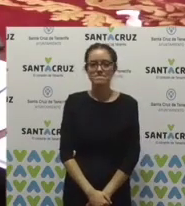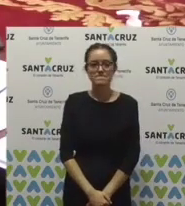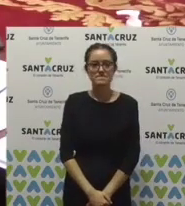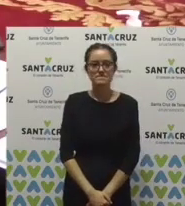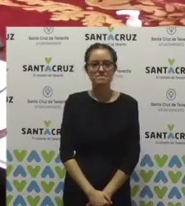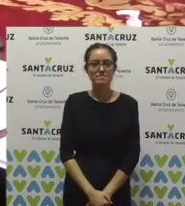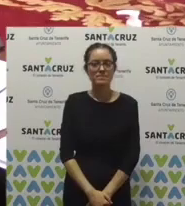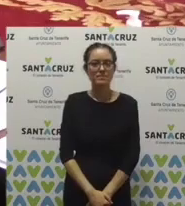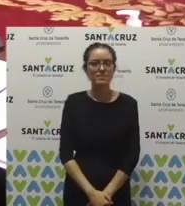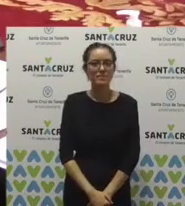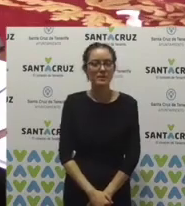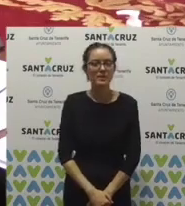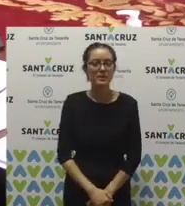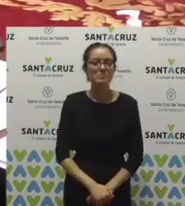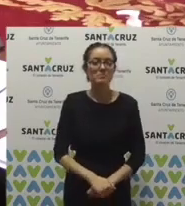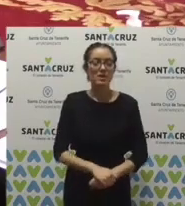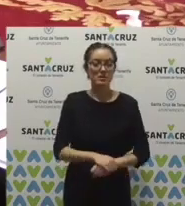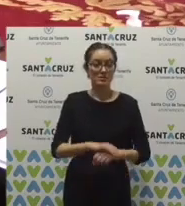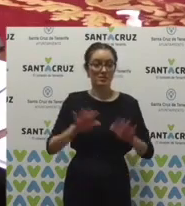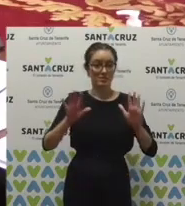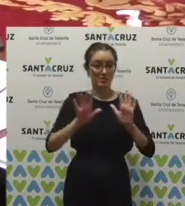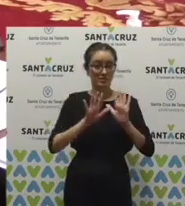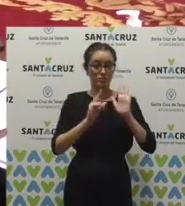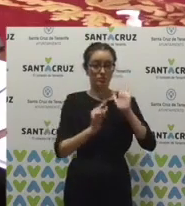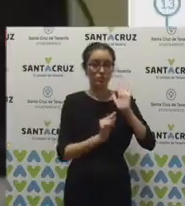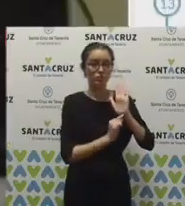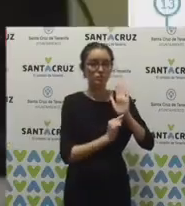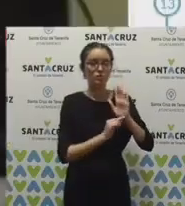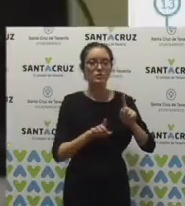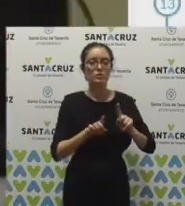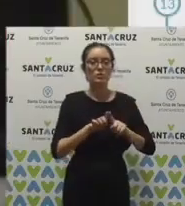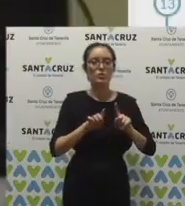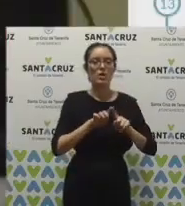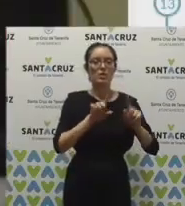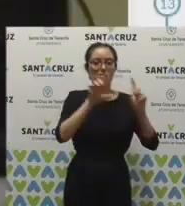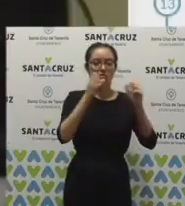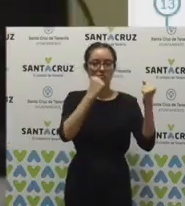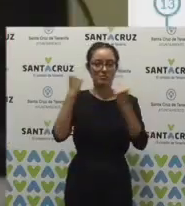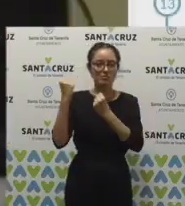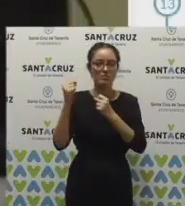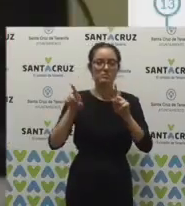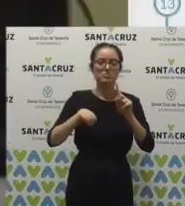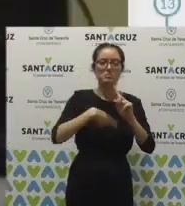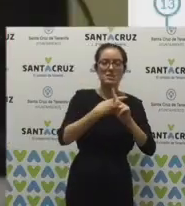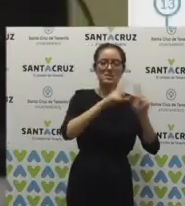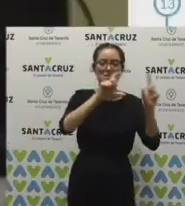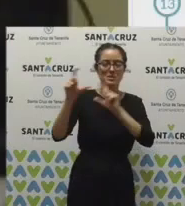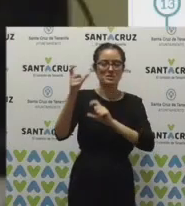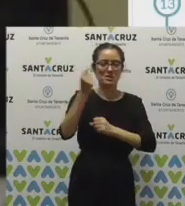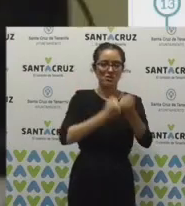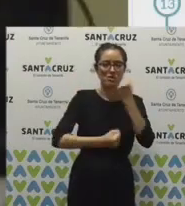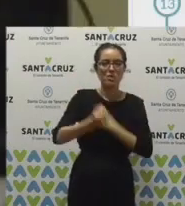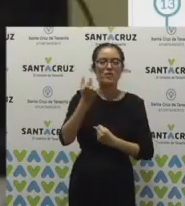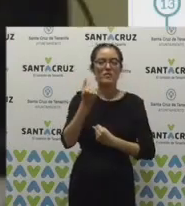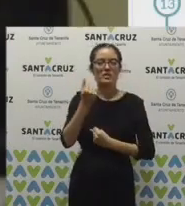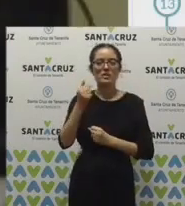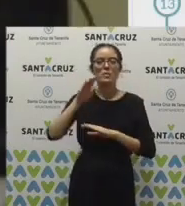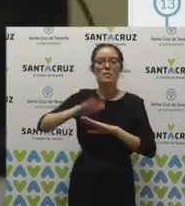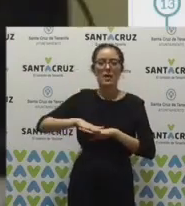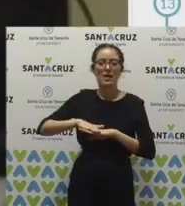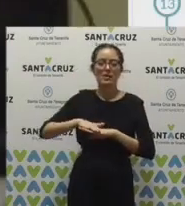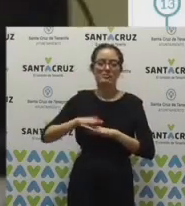y es décimo lugar identificar los principales escollos institucionales adaptativos financieros y legales al desarrollo de la economía azul